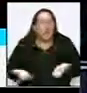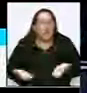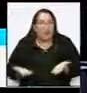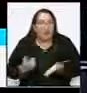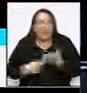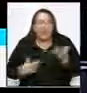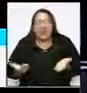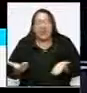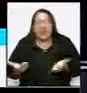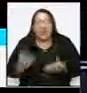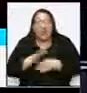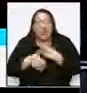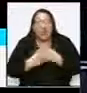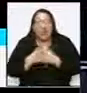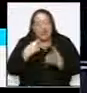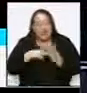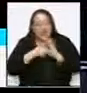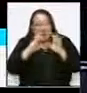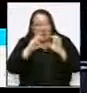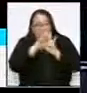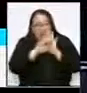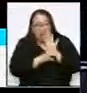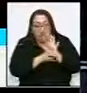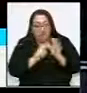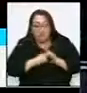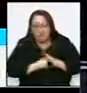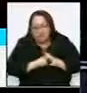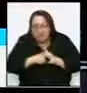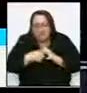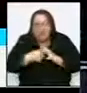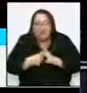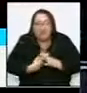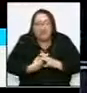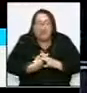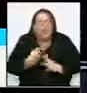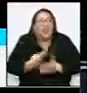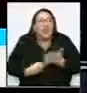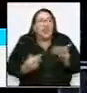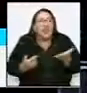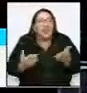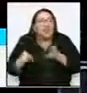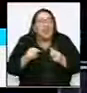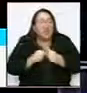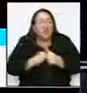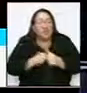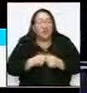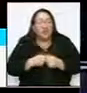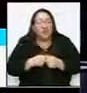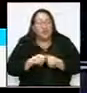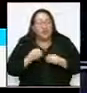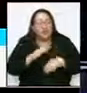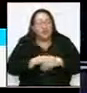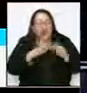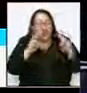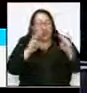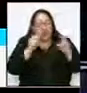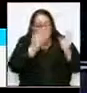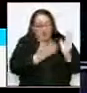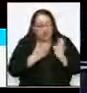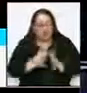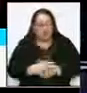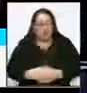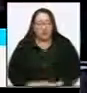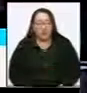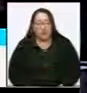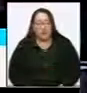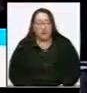Toda interpretación constitucional tiene que partir del fin teleológico, del principio